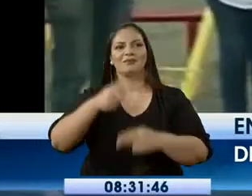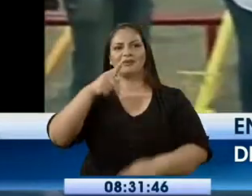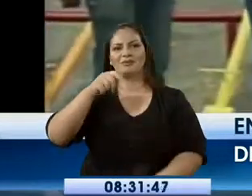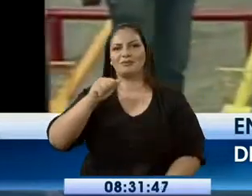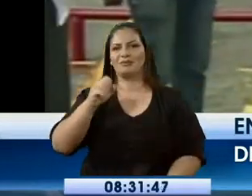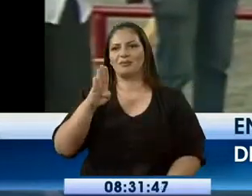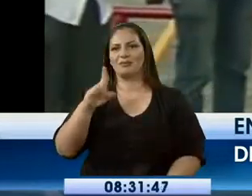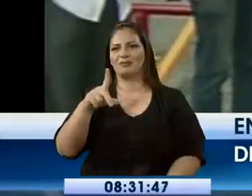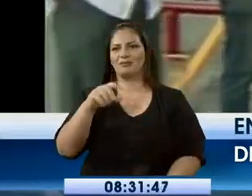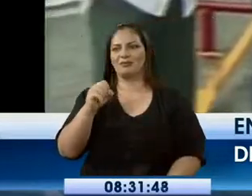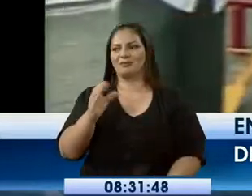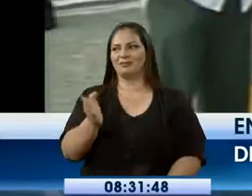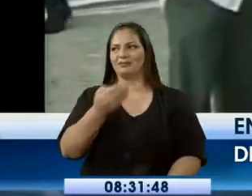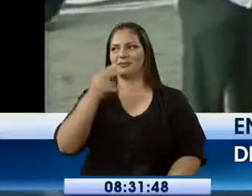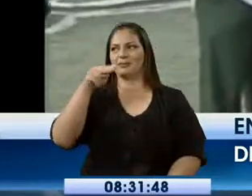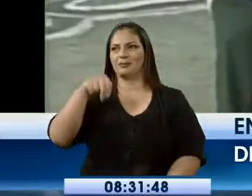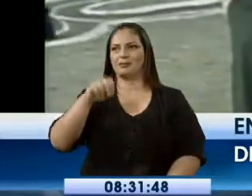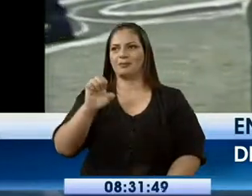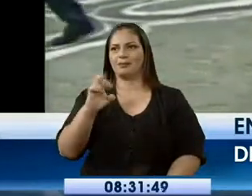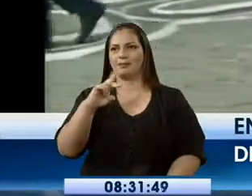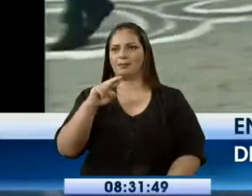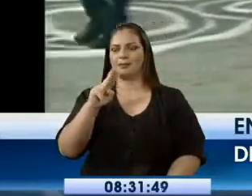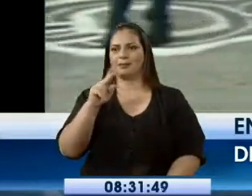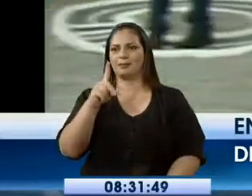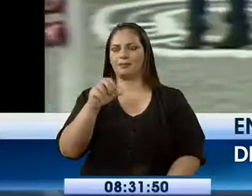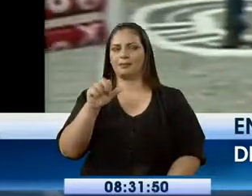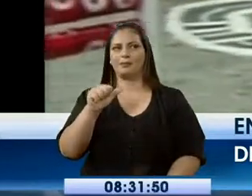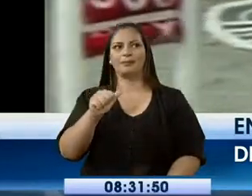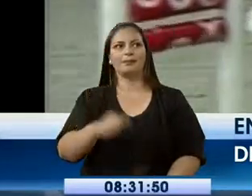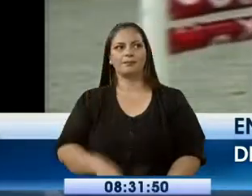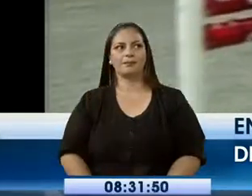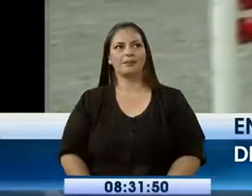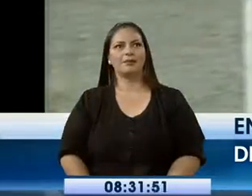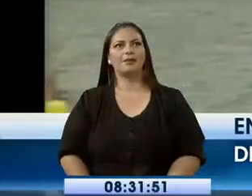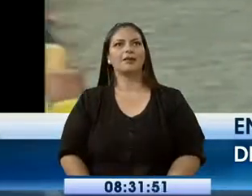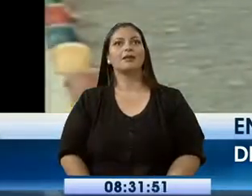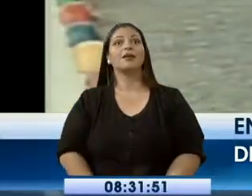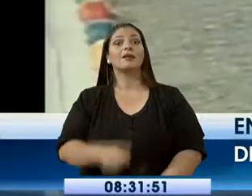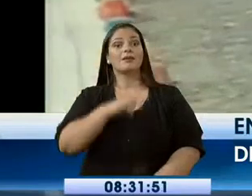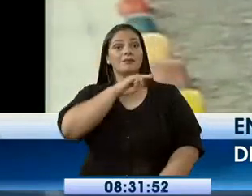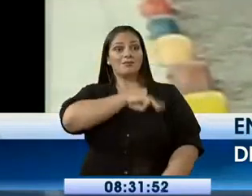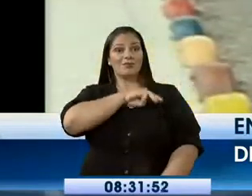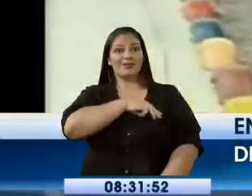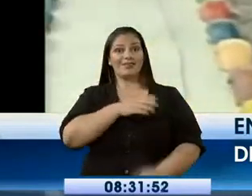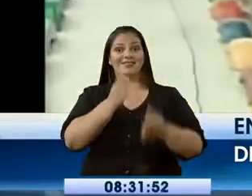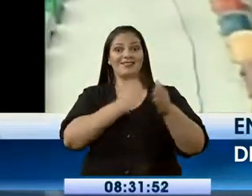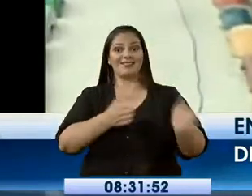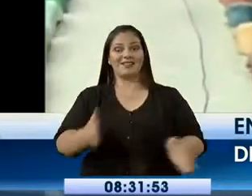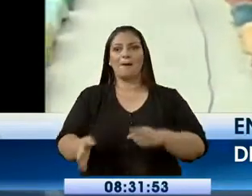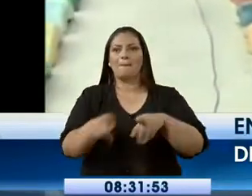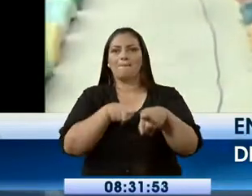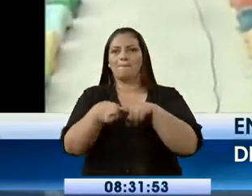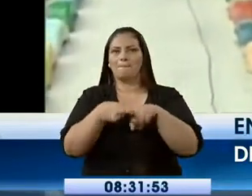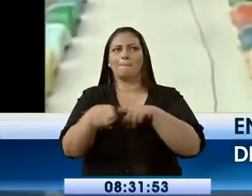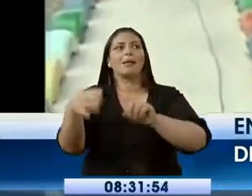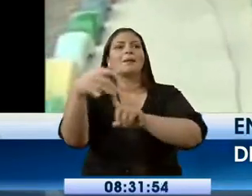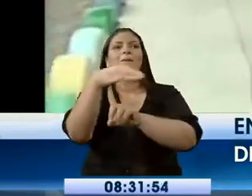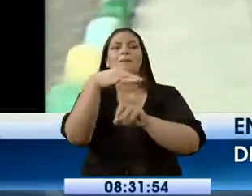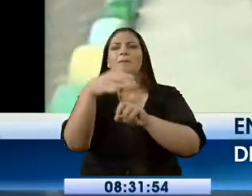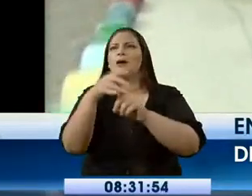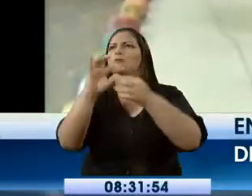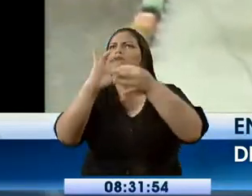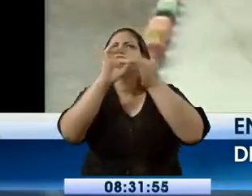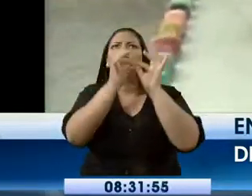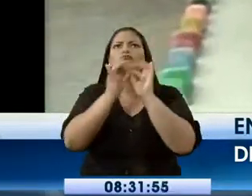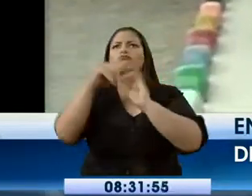municipal Mejoremos Nuestro Parque. Yo conocía este parquecito porque queda junto a un centro de salud de aquí de